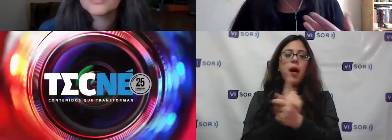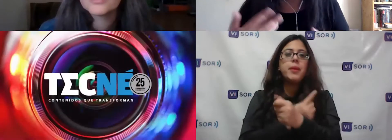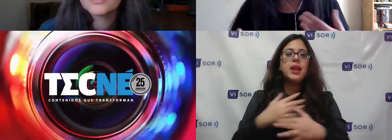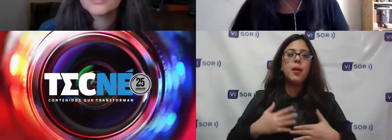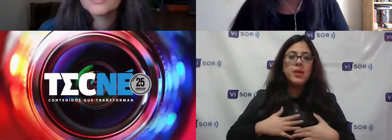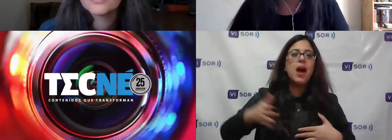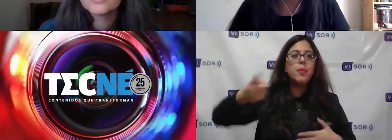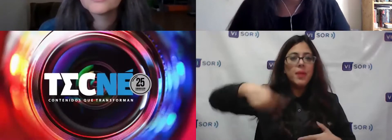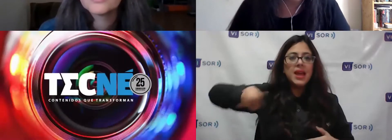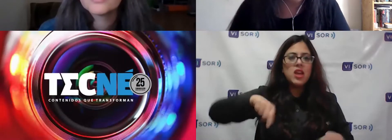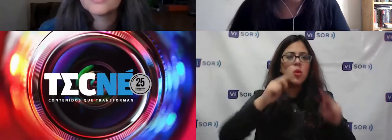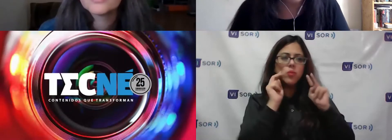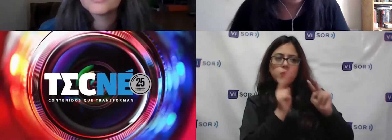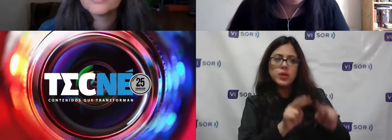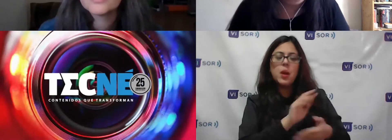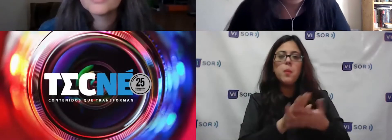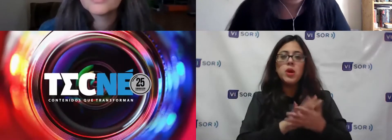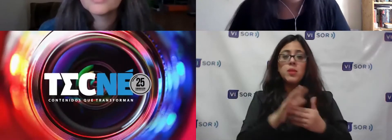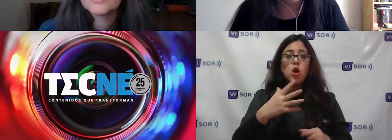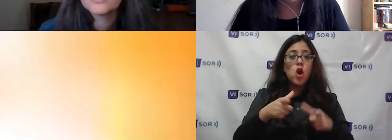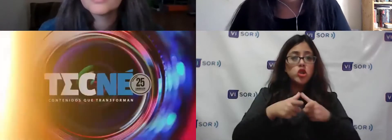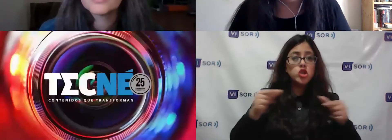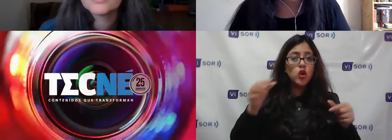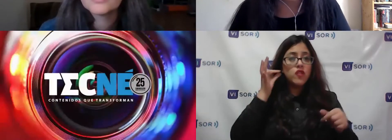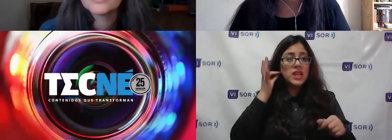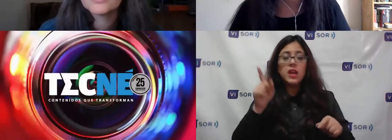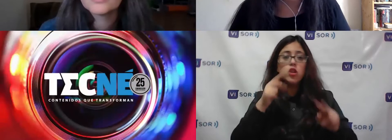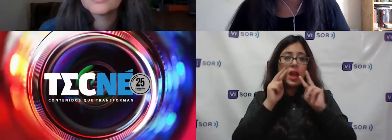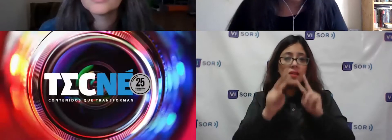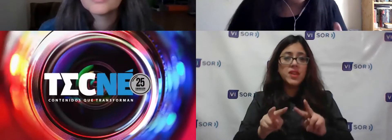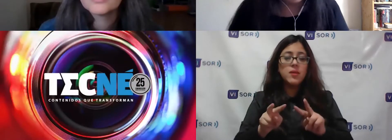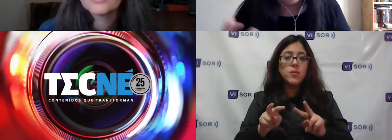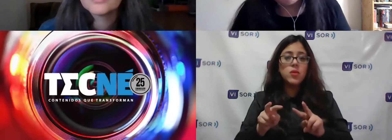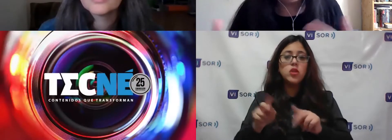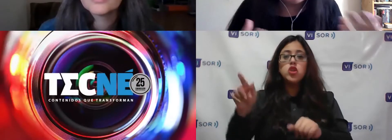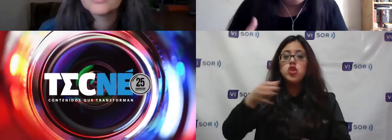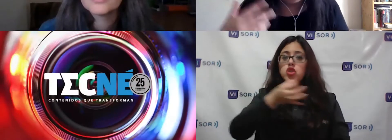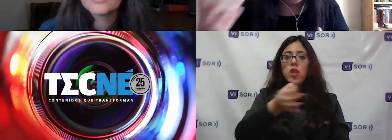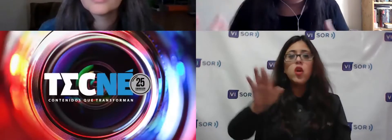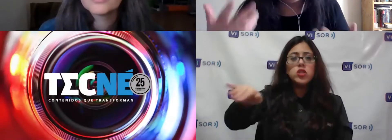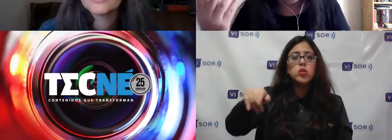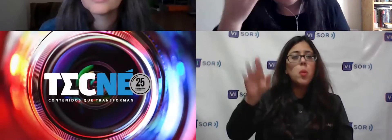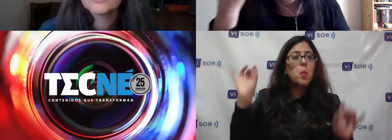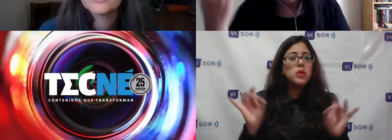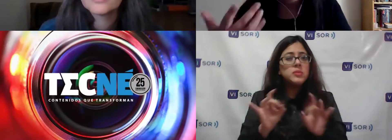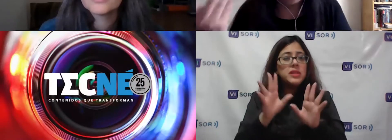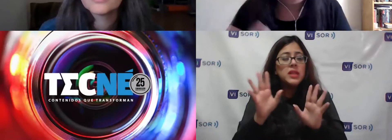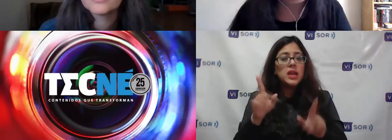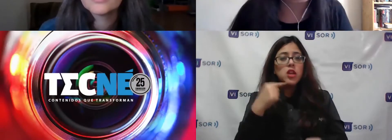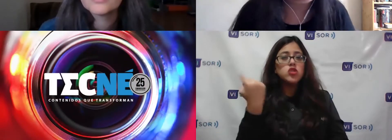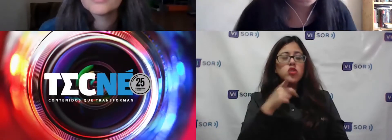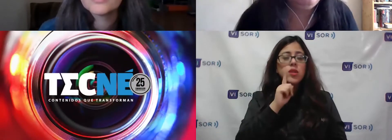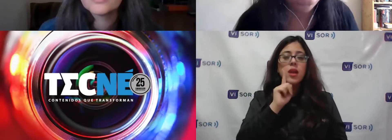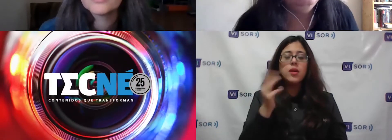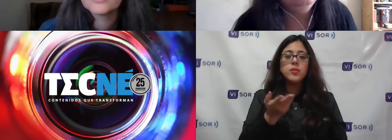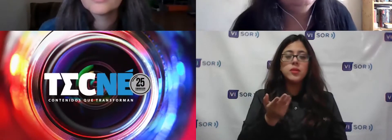fondo que salgan cosas no es como por ejemplo mi sobrina que no lo vimos ahora y no método ya y el vivo yo tú crees que es posible que a lo mejor te entramos